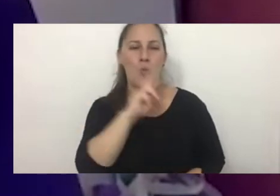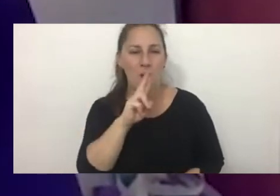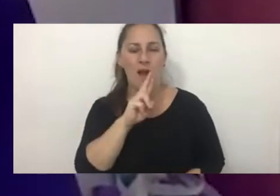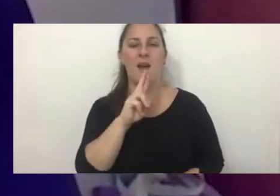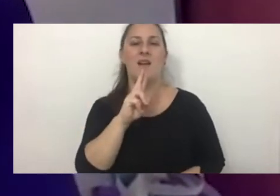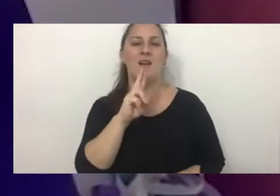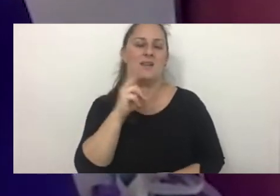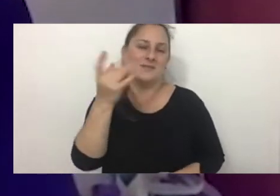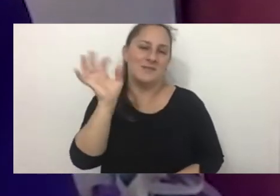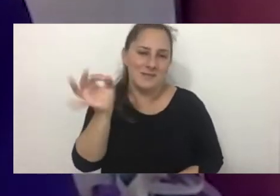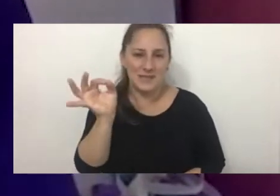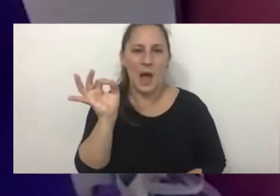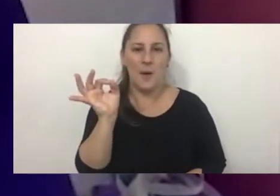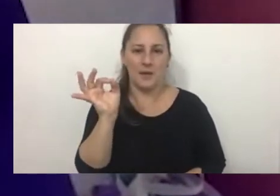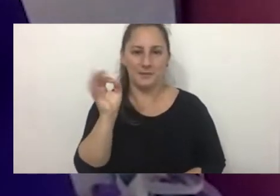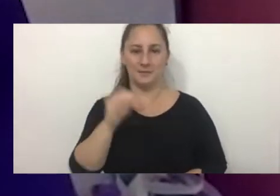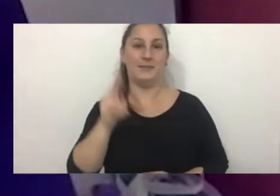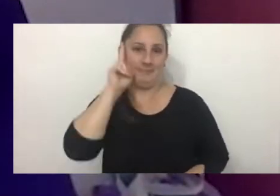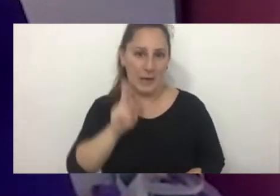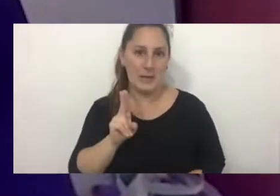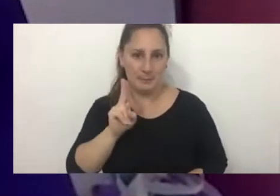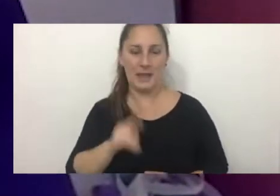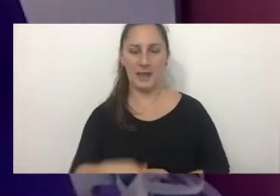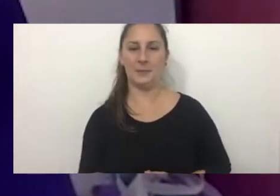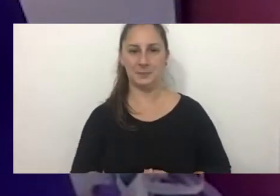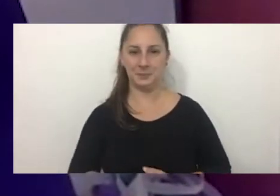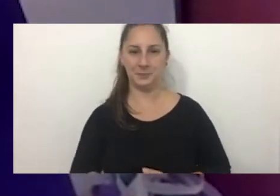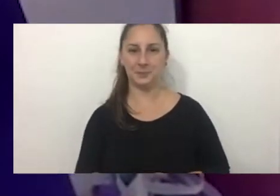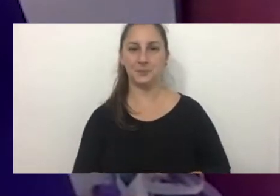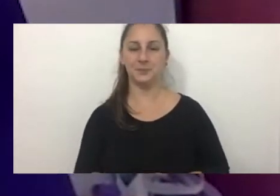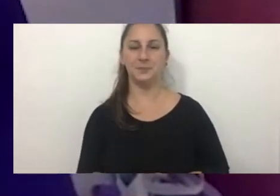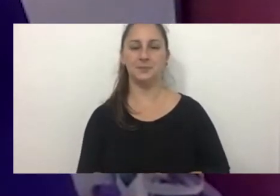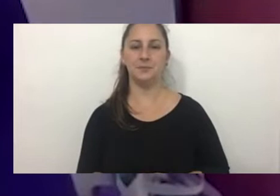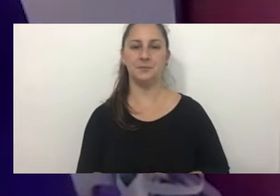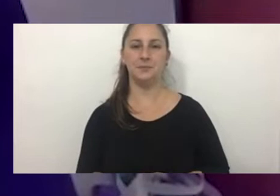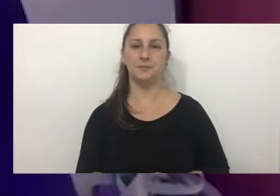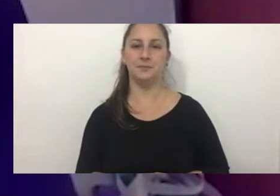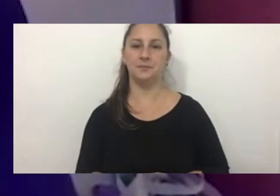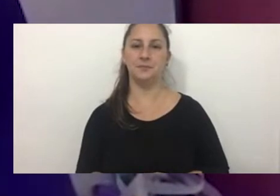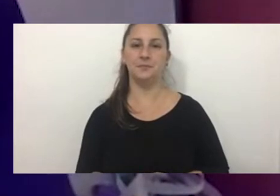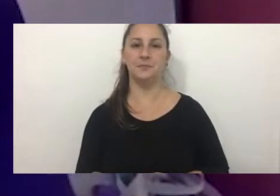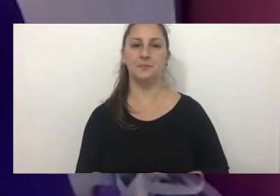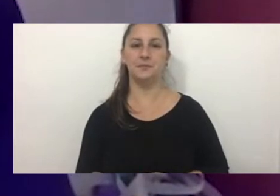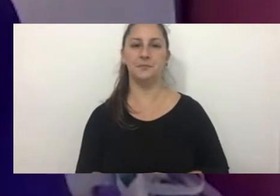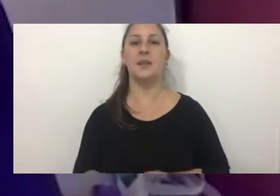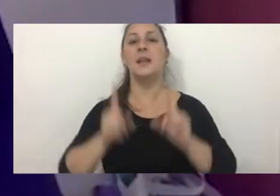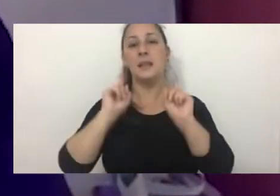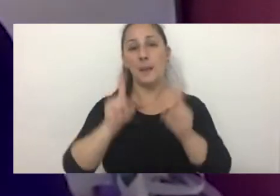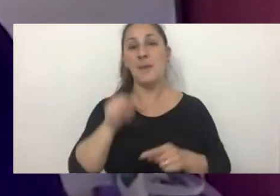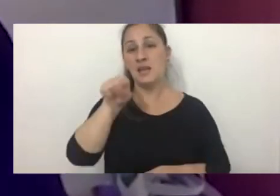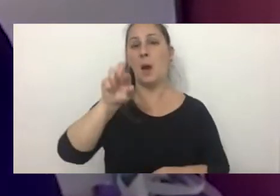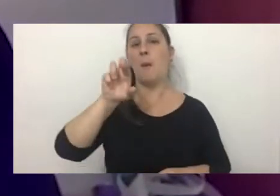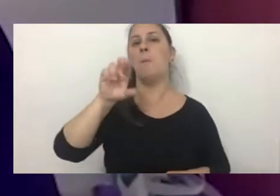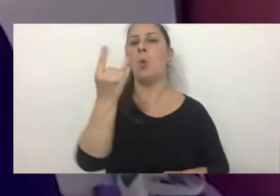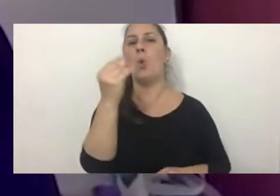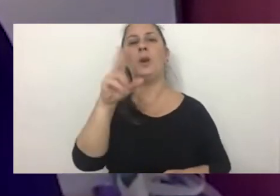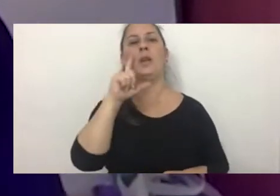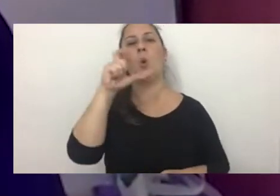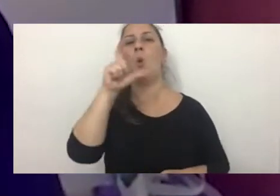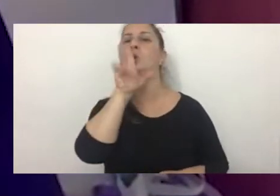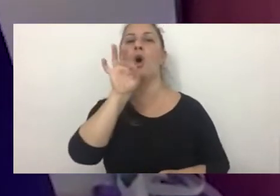2000, tiene una vasta experiencia en lo que es lo institucional y también asiste a partos